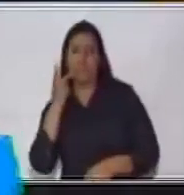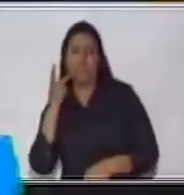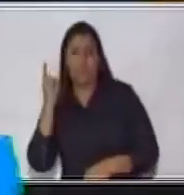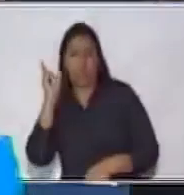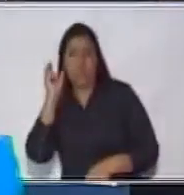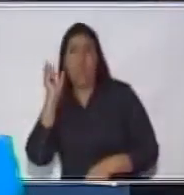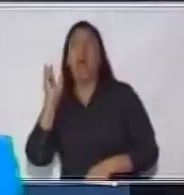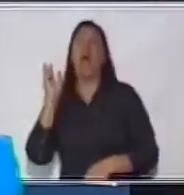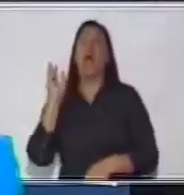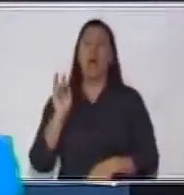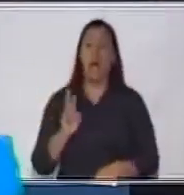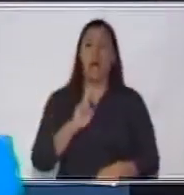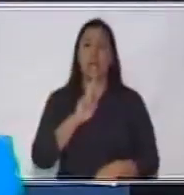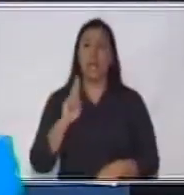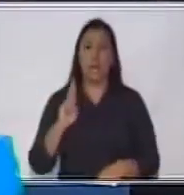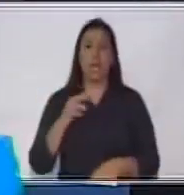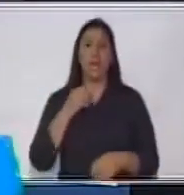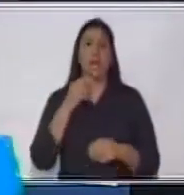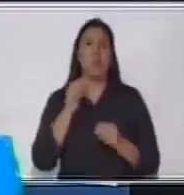Carreta.